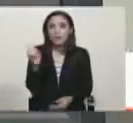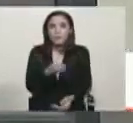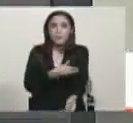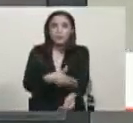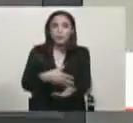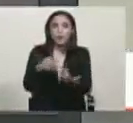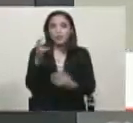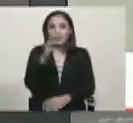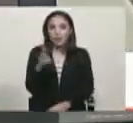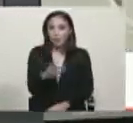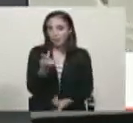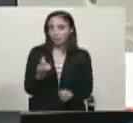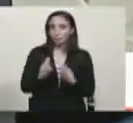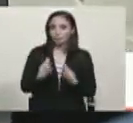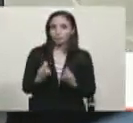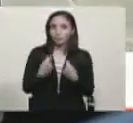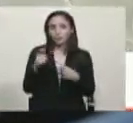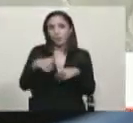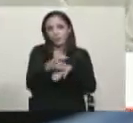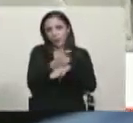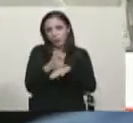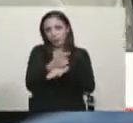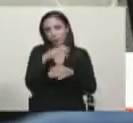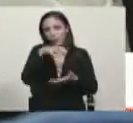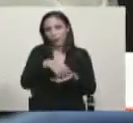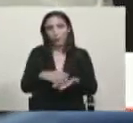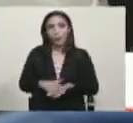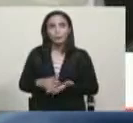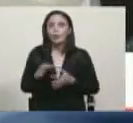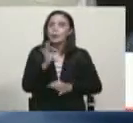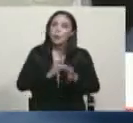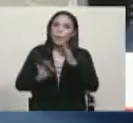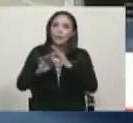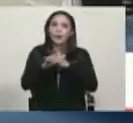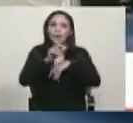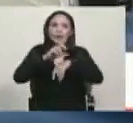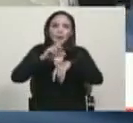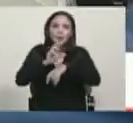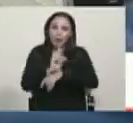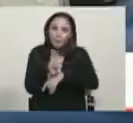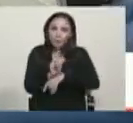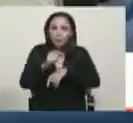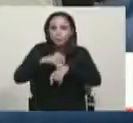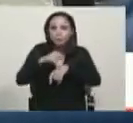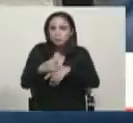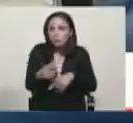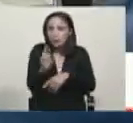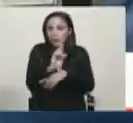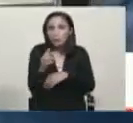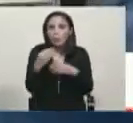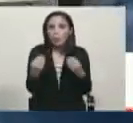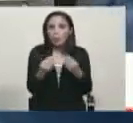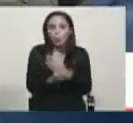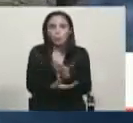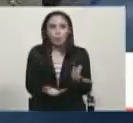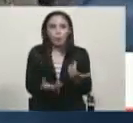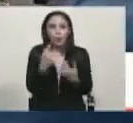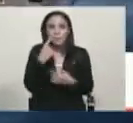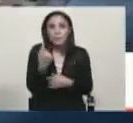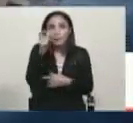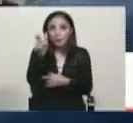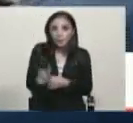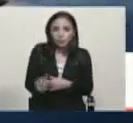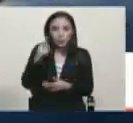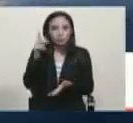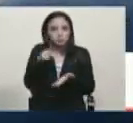por parte de usted y del gobierno nacional. Ella nos va a explicar en 30 segundos cómo ha sido el tratamiento al primer paciente que ya